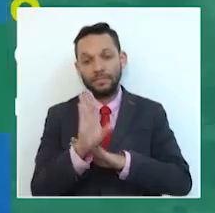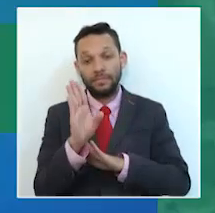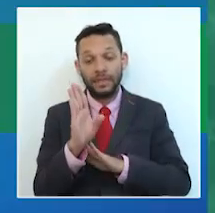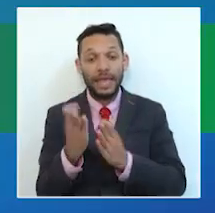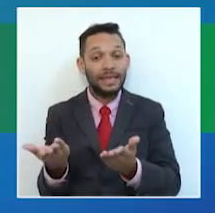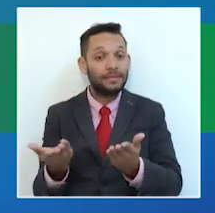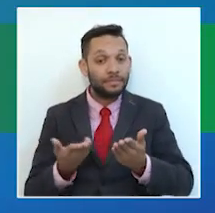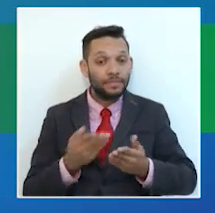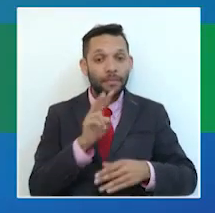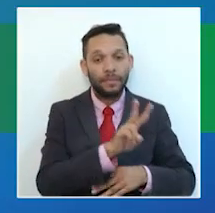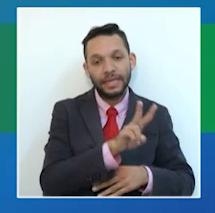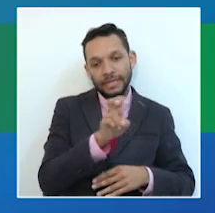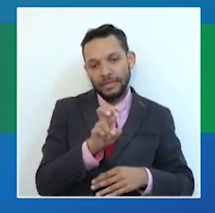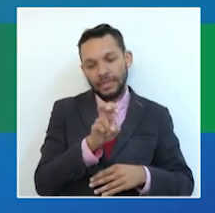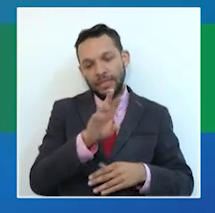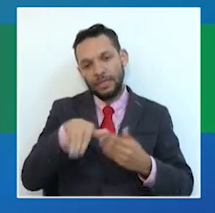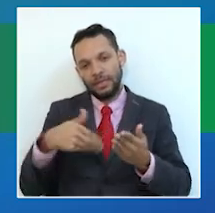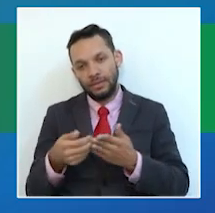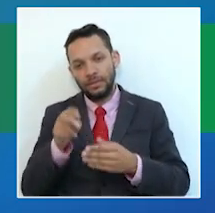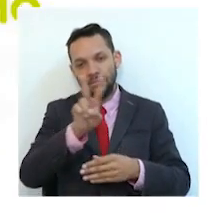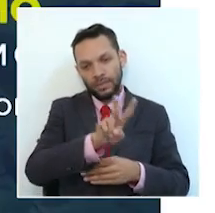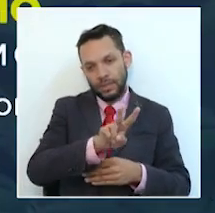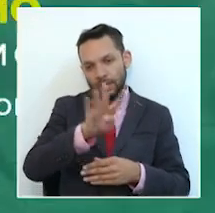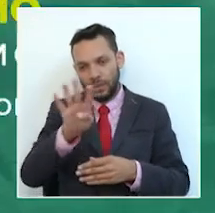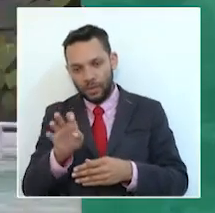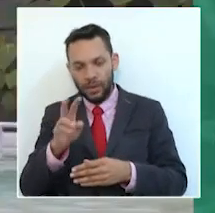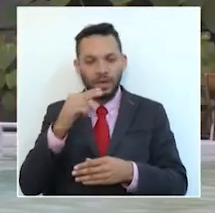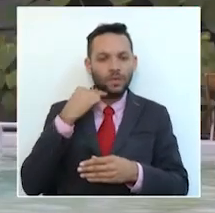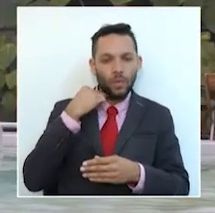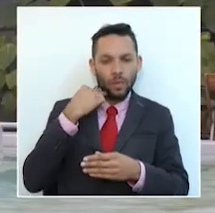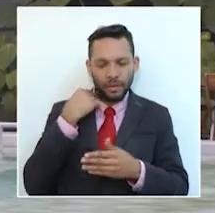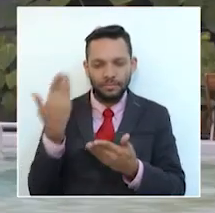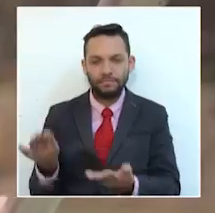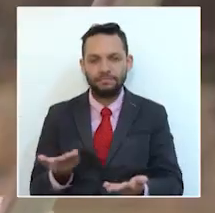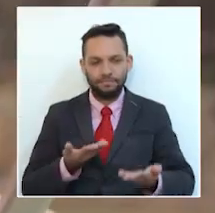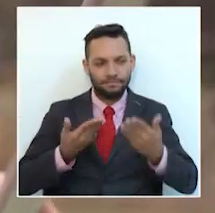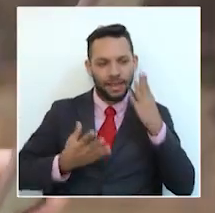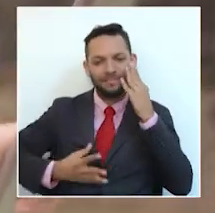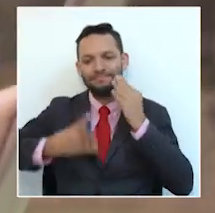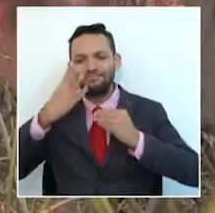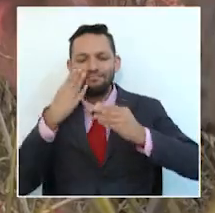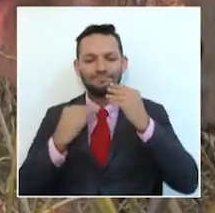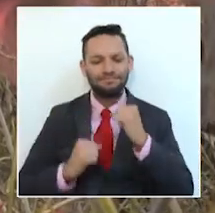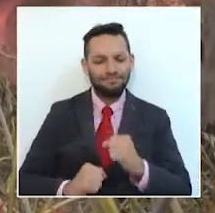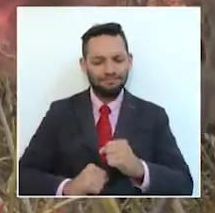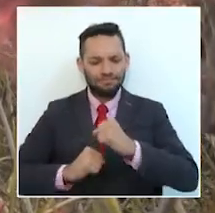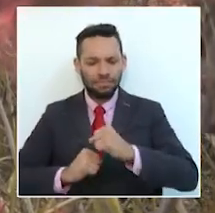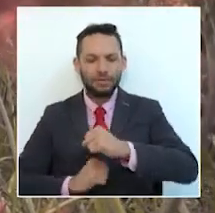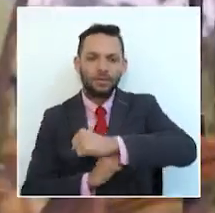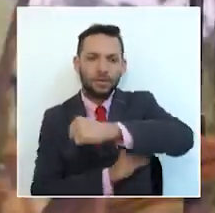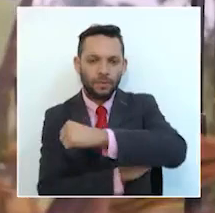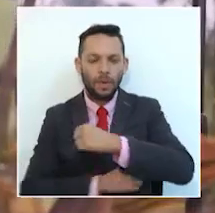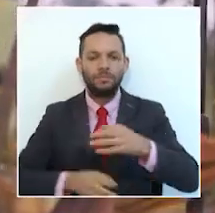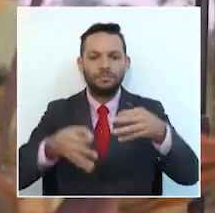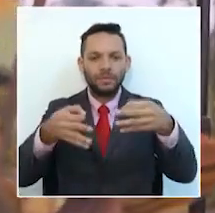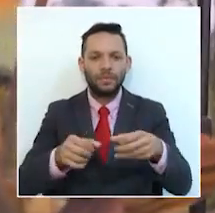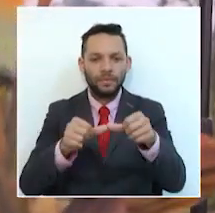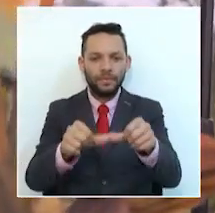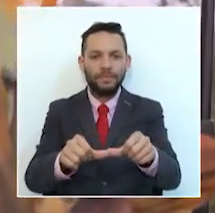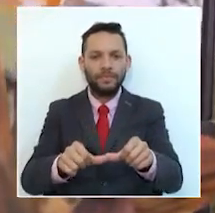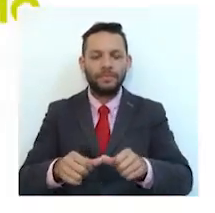esperamos del 27 al 29 de noviembre para que vivan una experiencia enriquecedora potenciadora e inolvidable